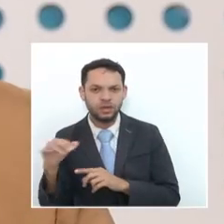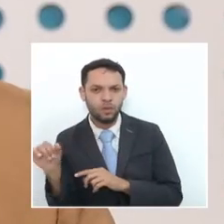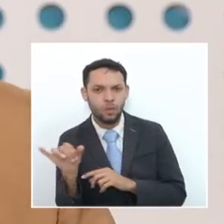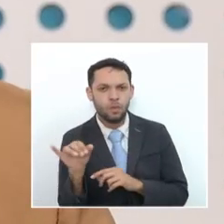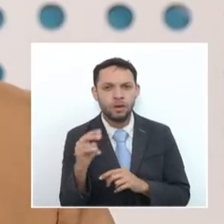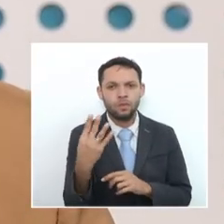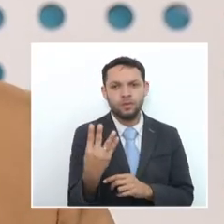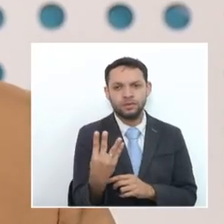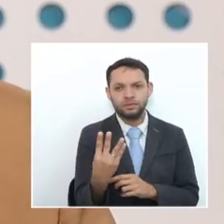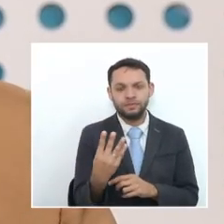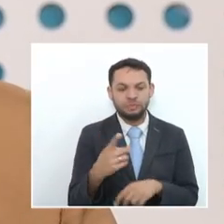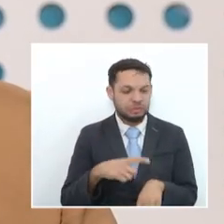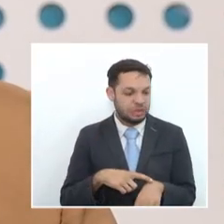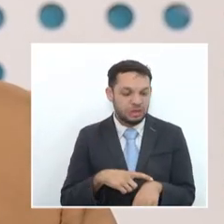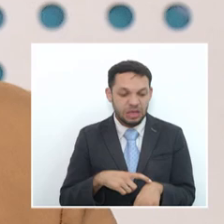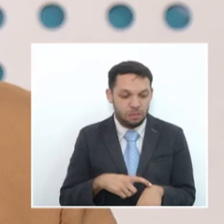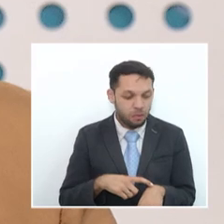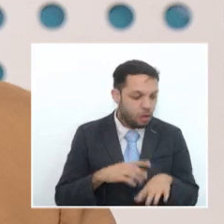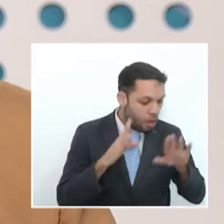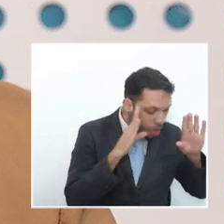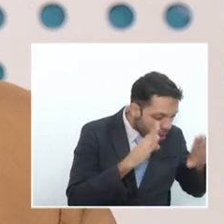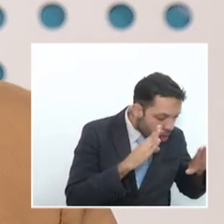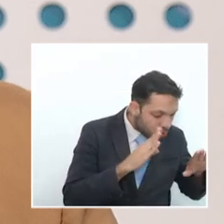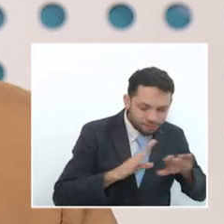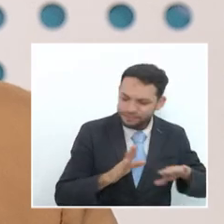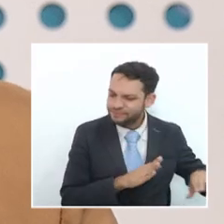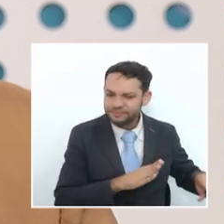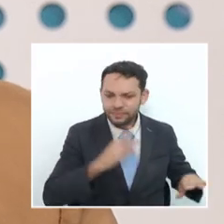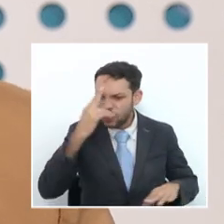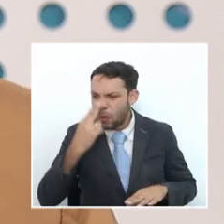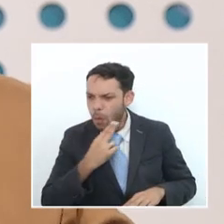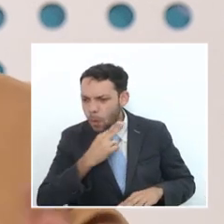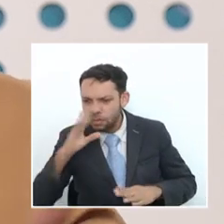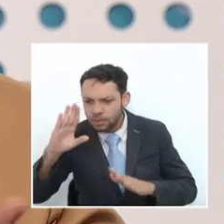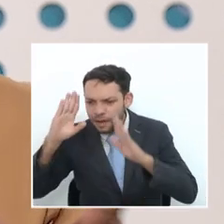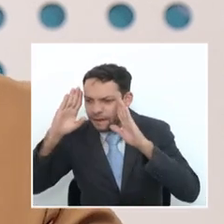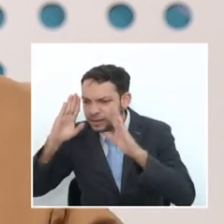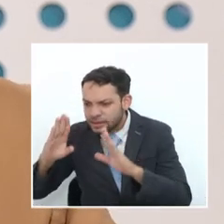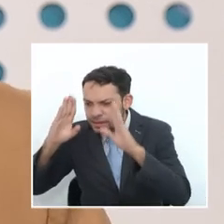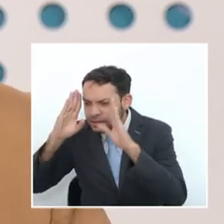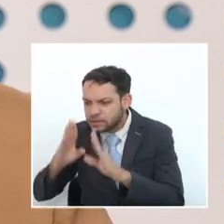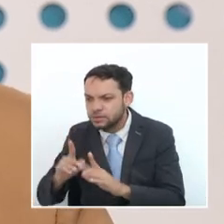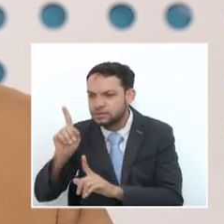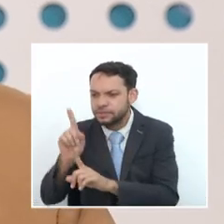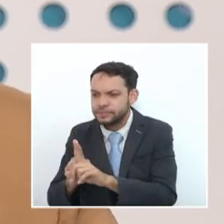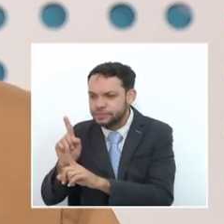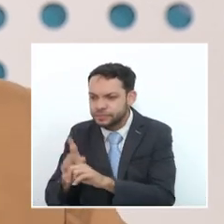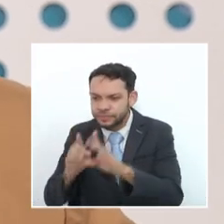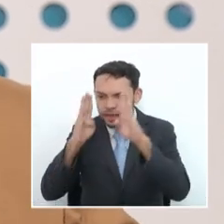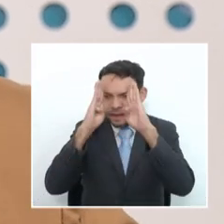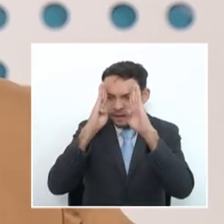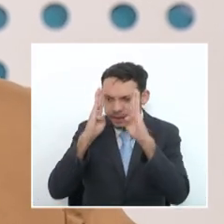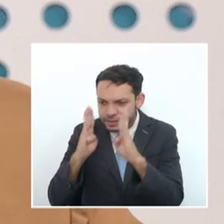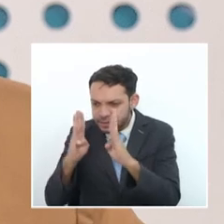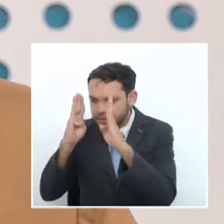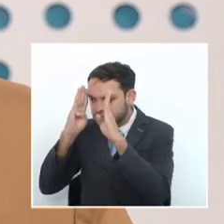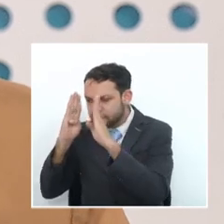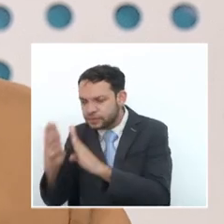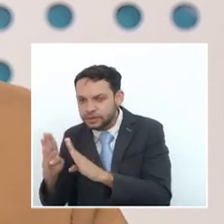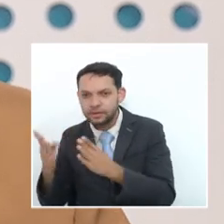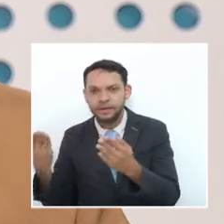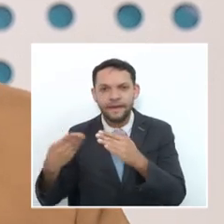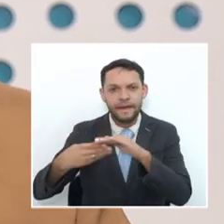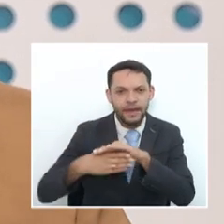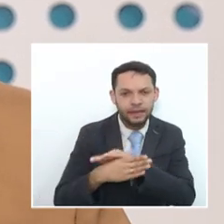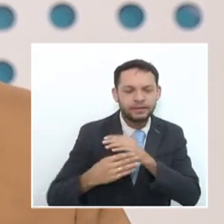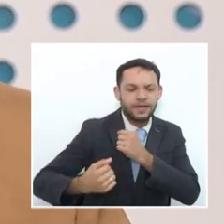reloj poco le interesa, que está comprometida con los pacientes. Y eso es lo que a uno le llena de alegría, ir a trabajar, y el abrazo de entrada y el abrazo